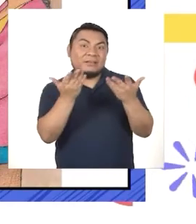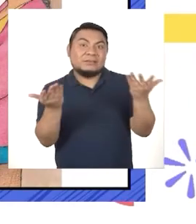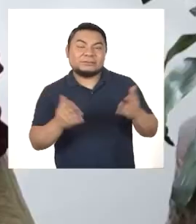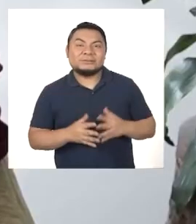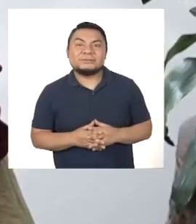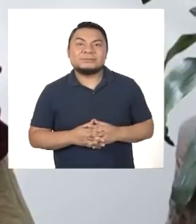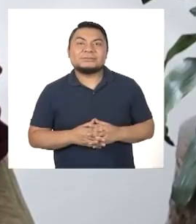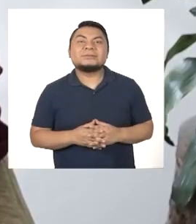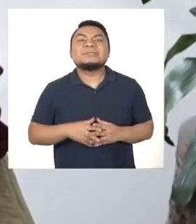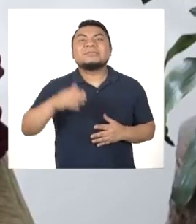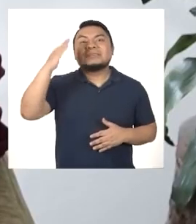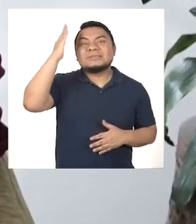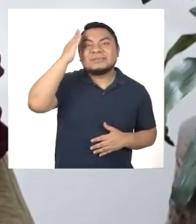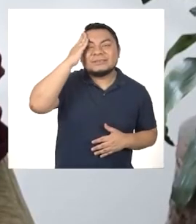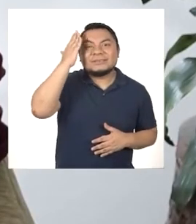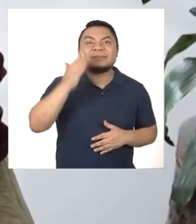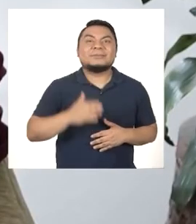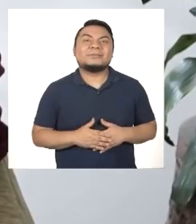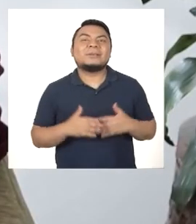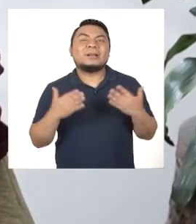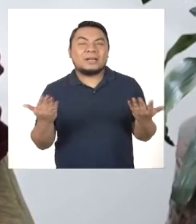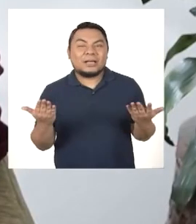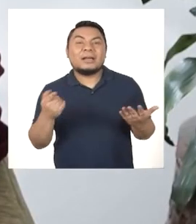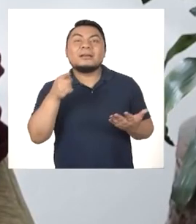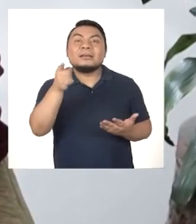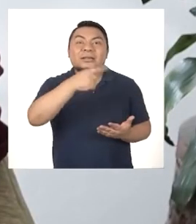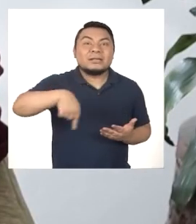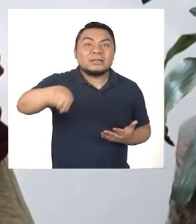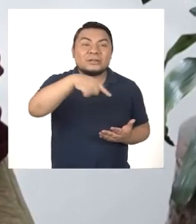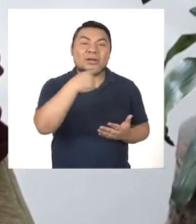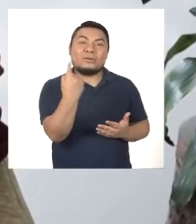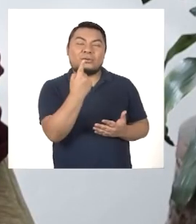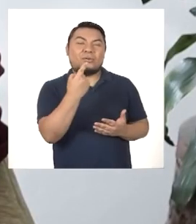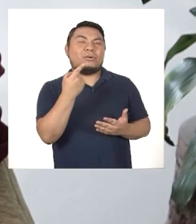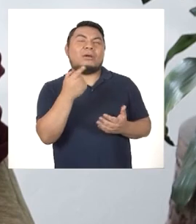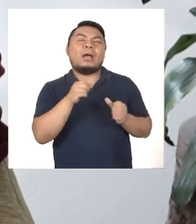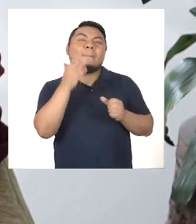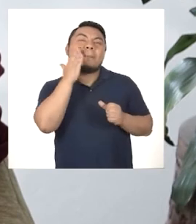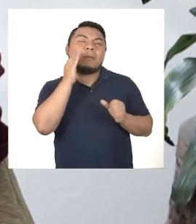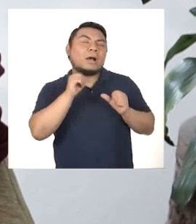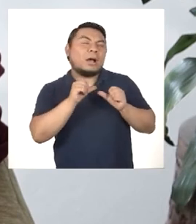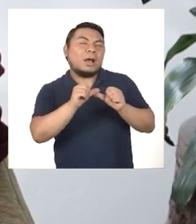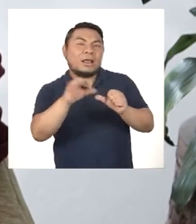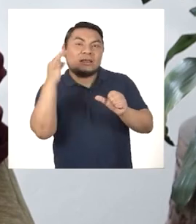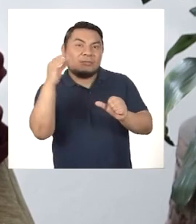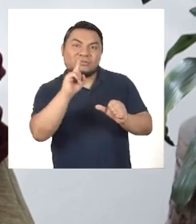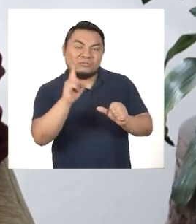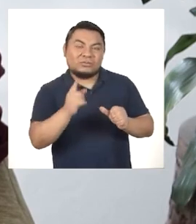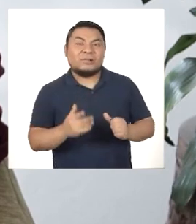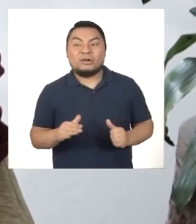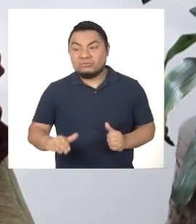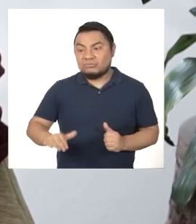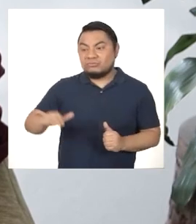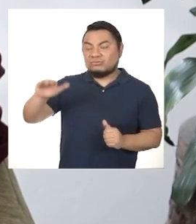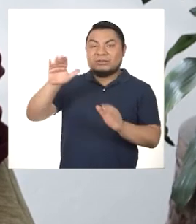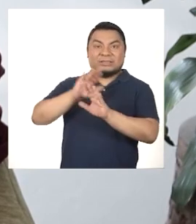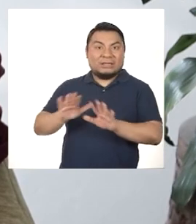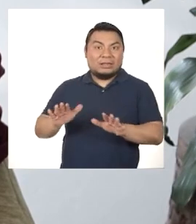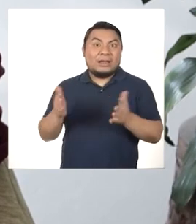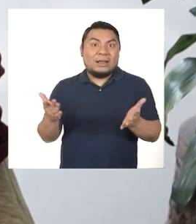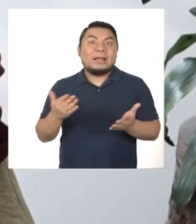presentar? Sabemos que ser papá o mamá no es fácil. Por eso queremos